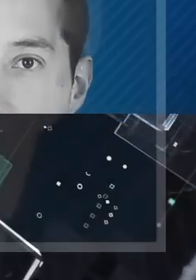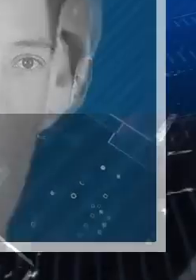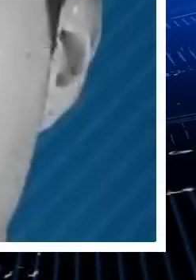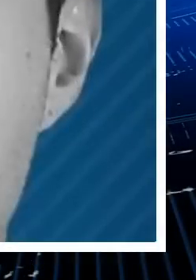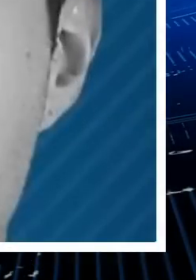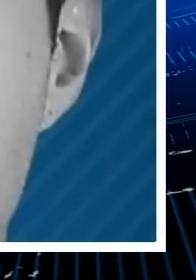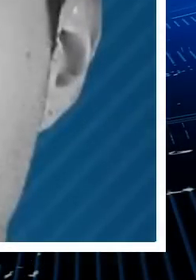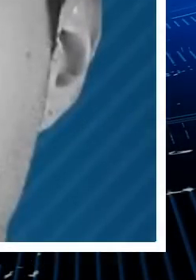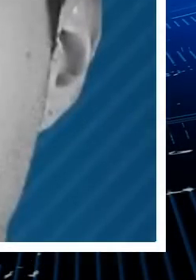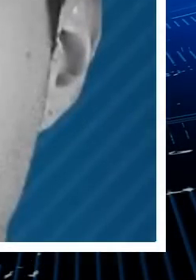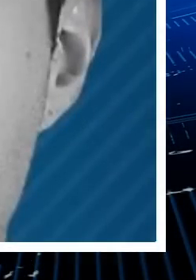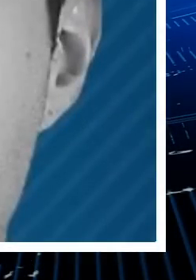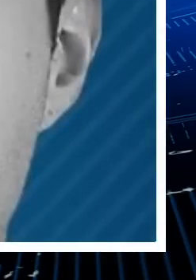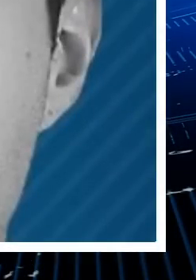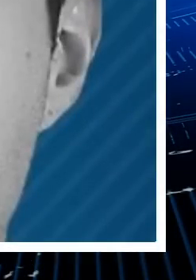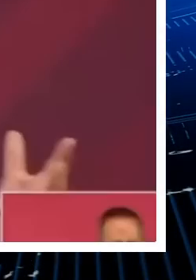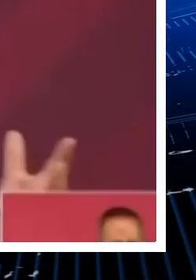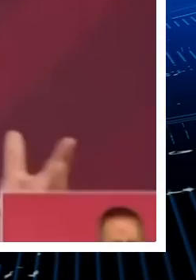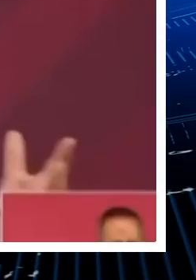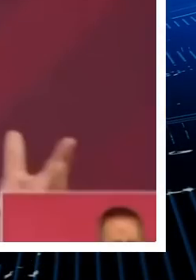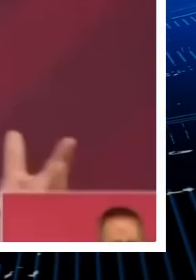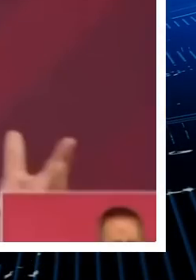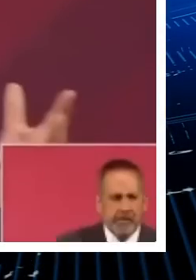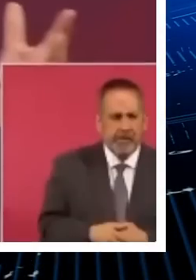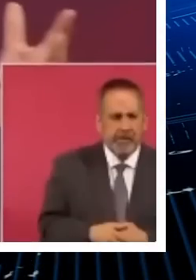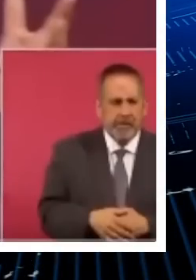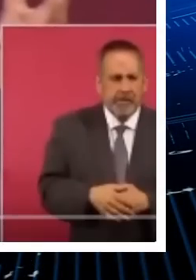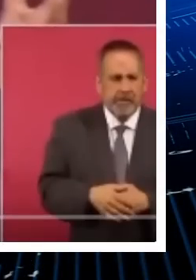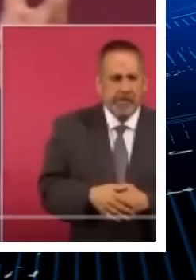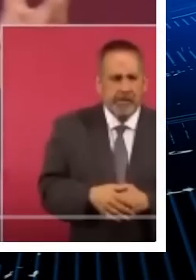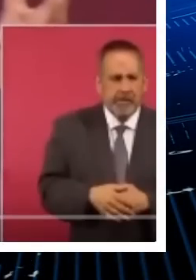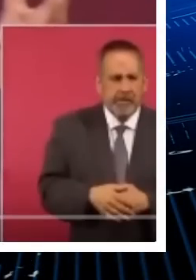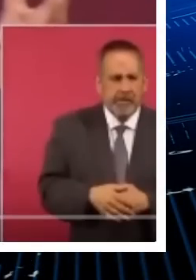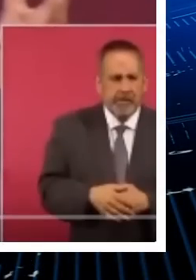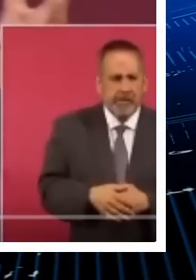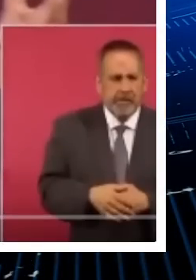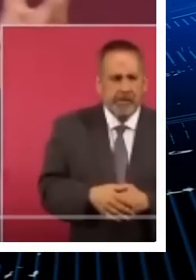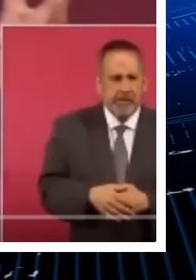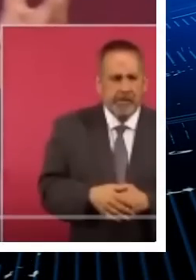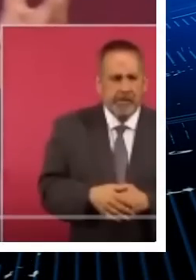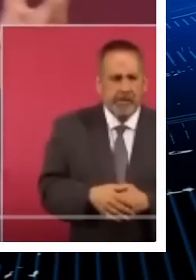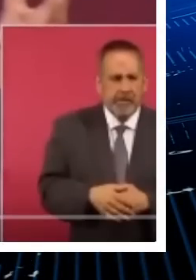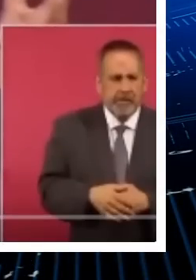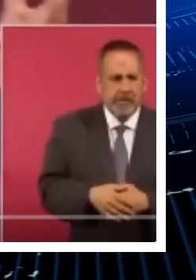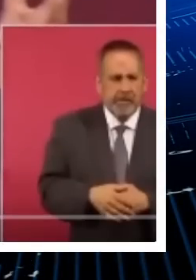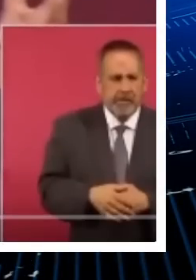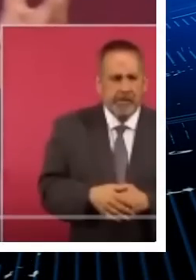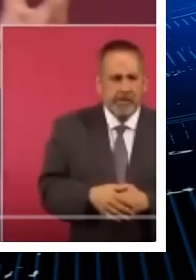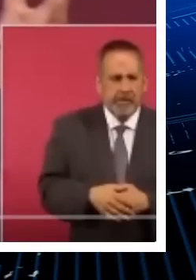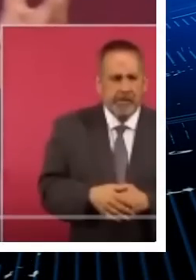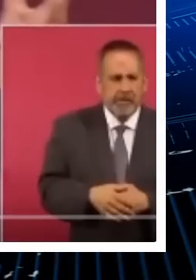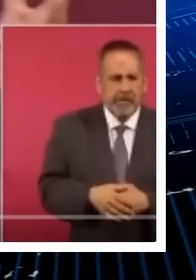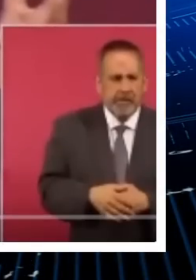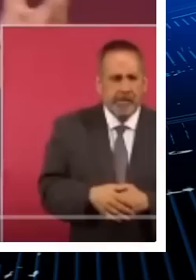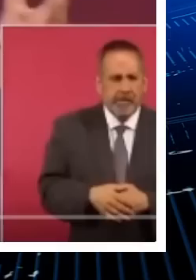decía, oye, pues ¿de qué se trata, verdad? Nosotros estamos aquí chambeando. Mire, esto dijo el presidente.